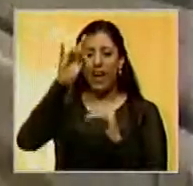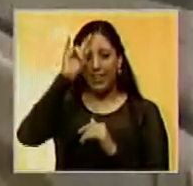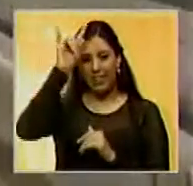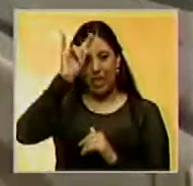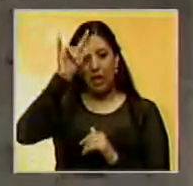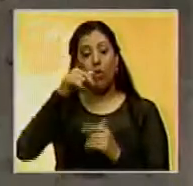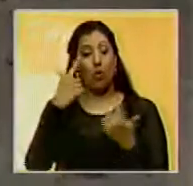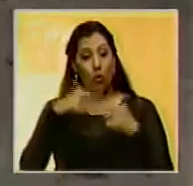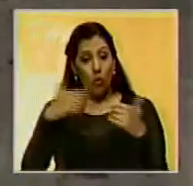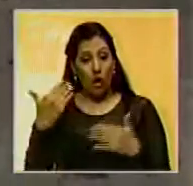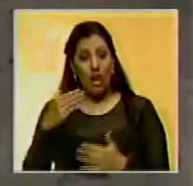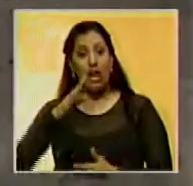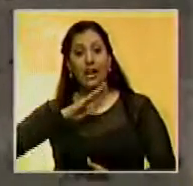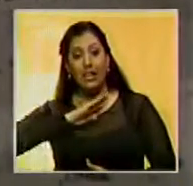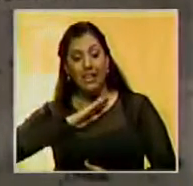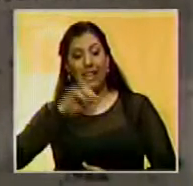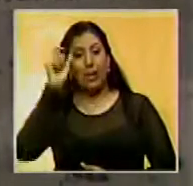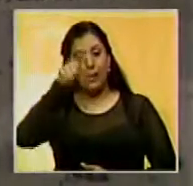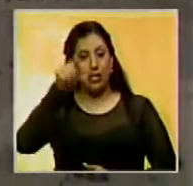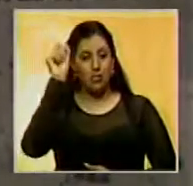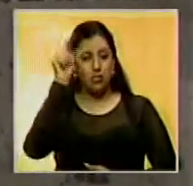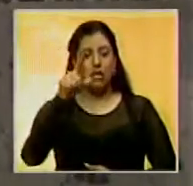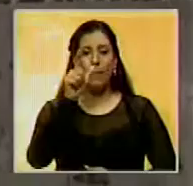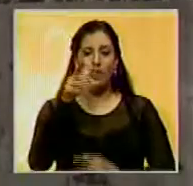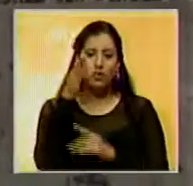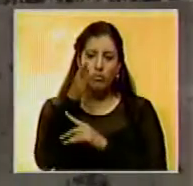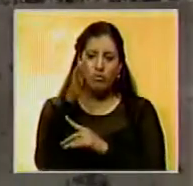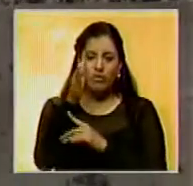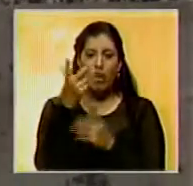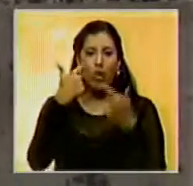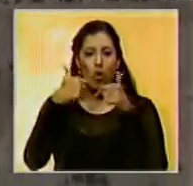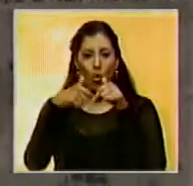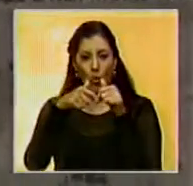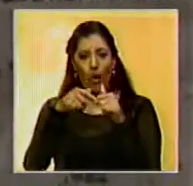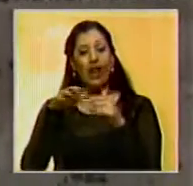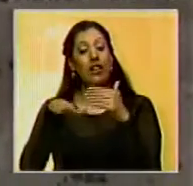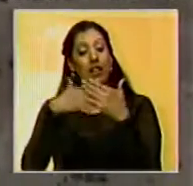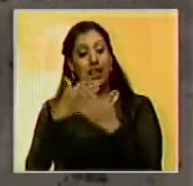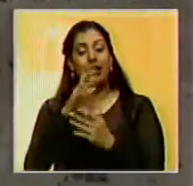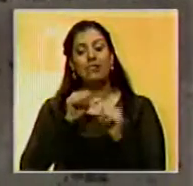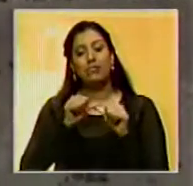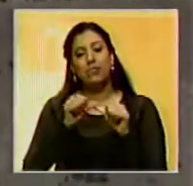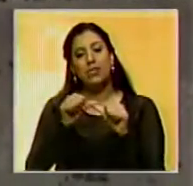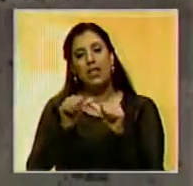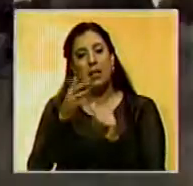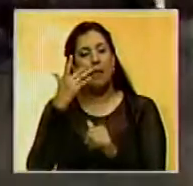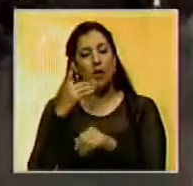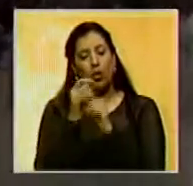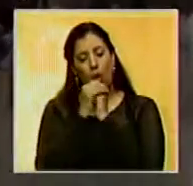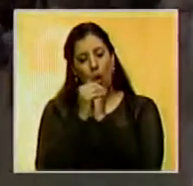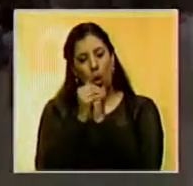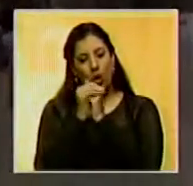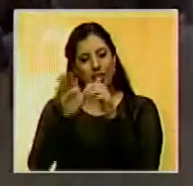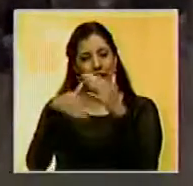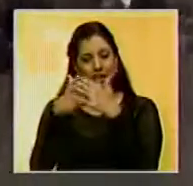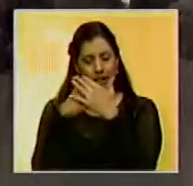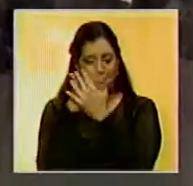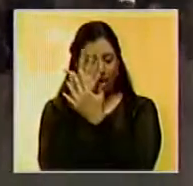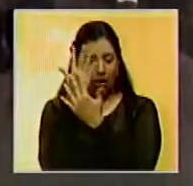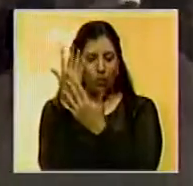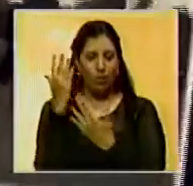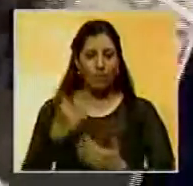Durante su peregrinación a la Meca, los asistentes acudirán al monte Arafat, donde permanecerán orando hasta el